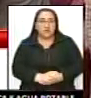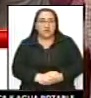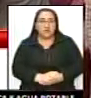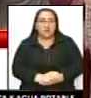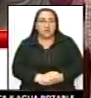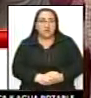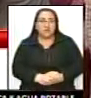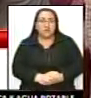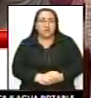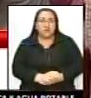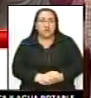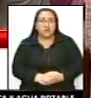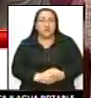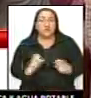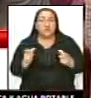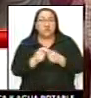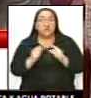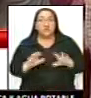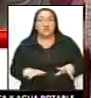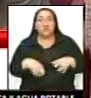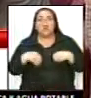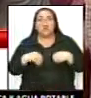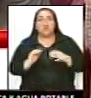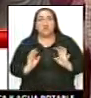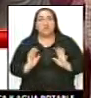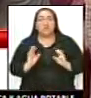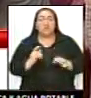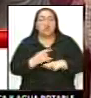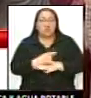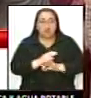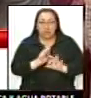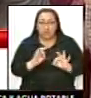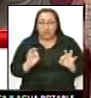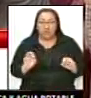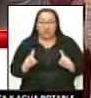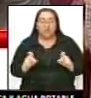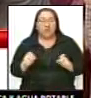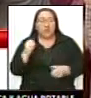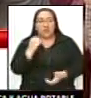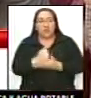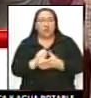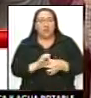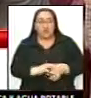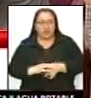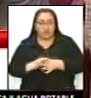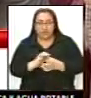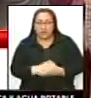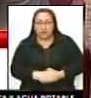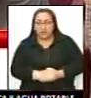Señores congresistas que se abstengan, en contra, aprobada